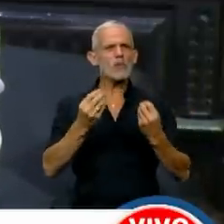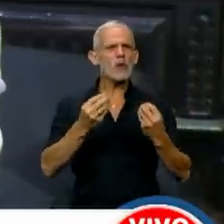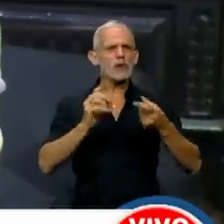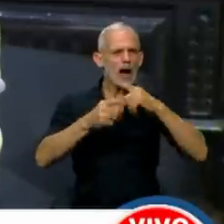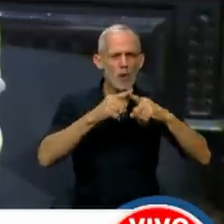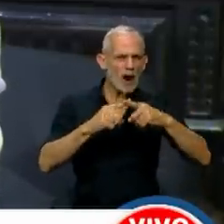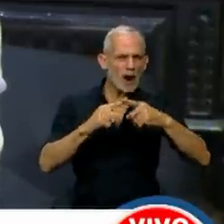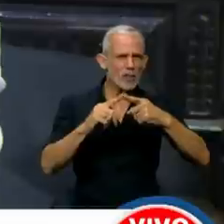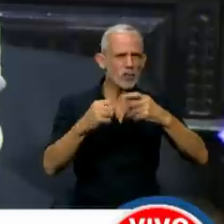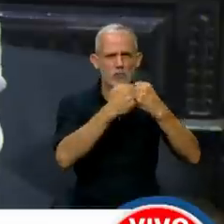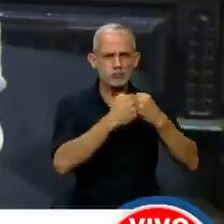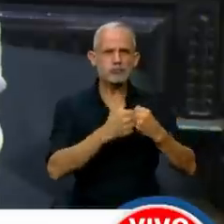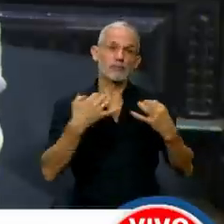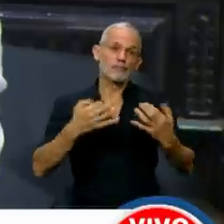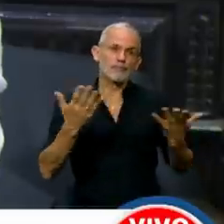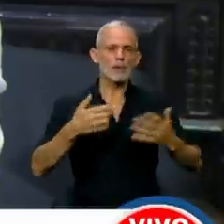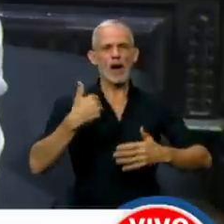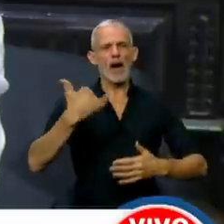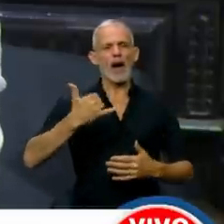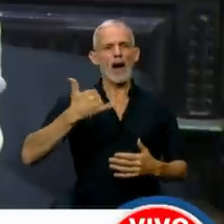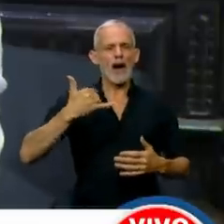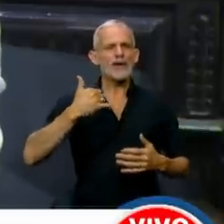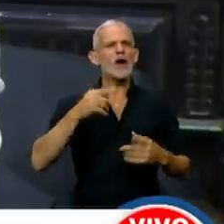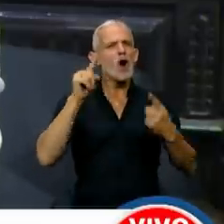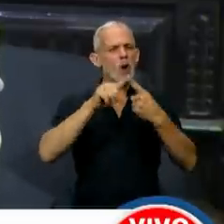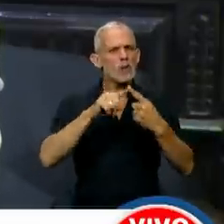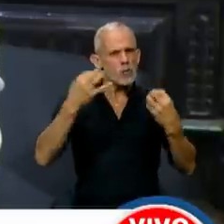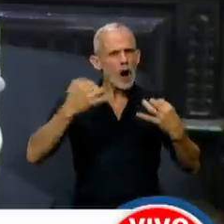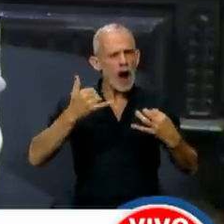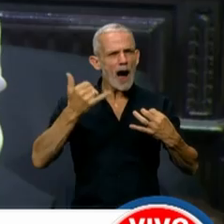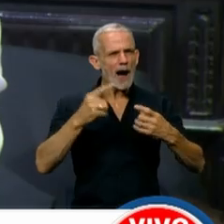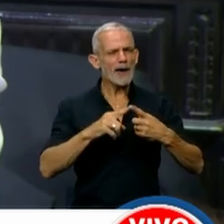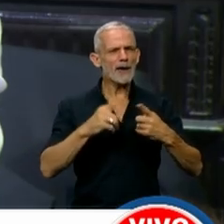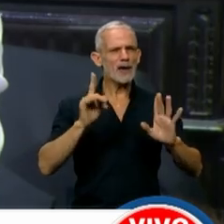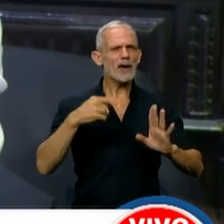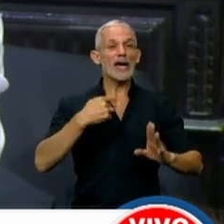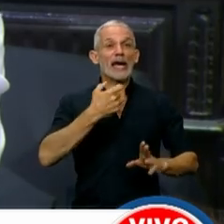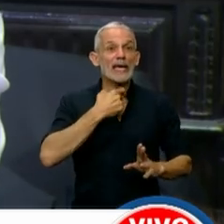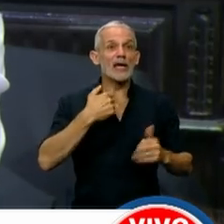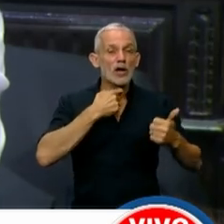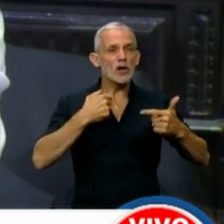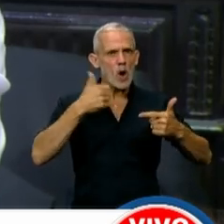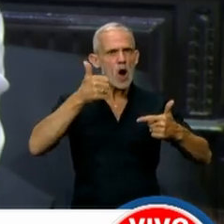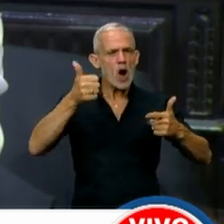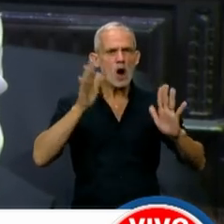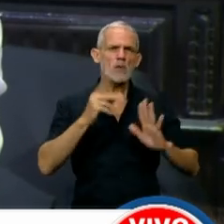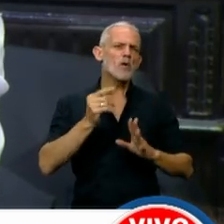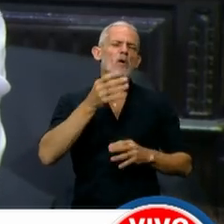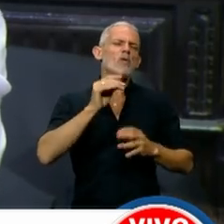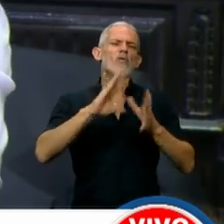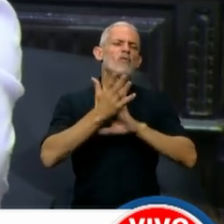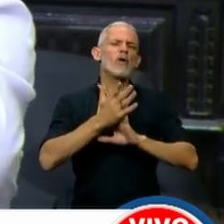acuerdos que por más que uno tenga un montón de intenciones buenas si elige discrecionalmente